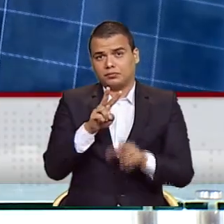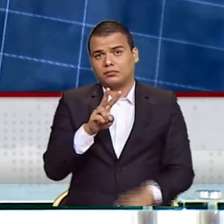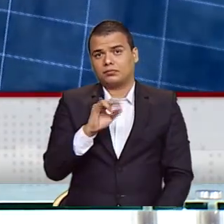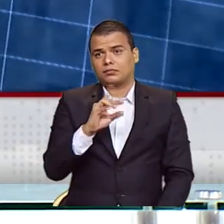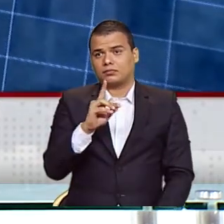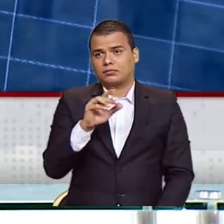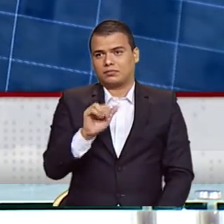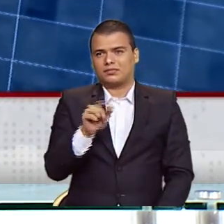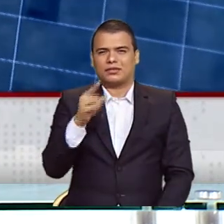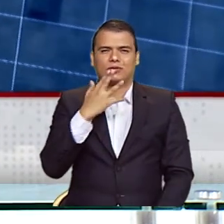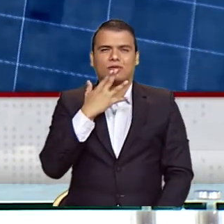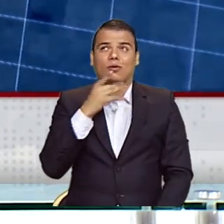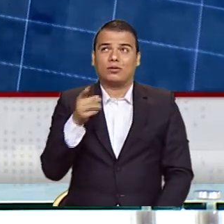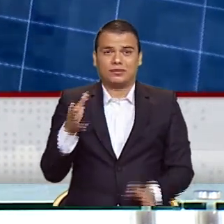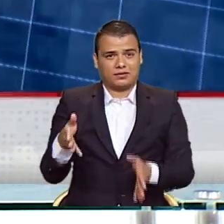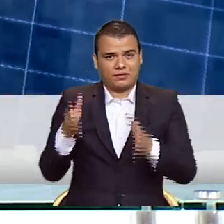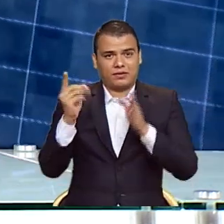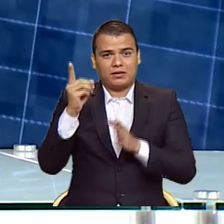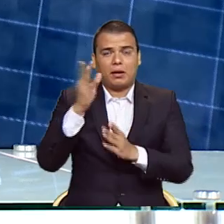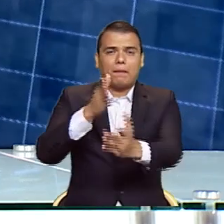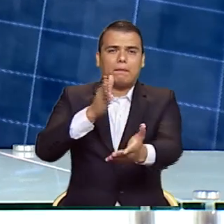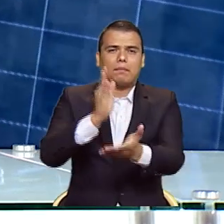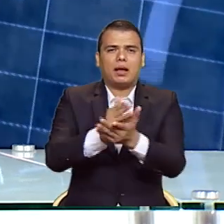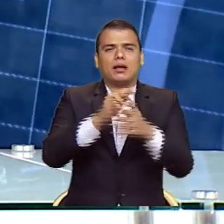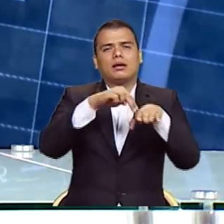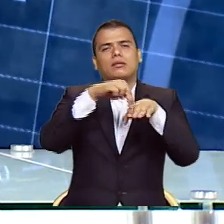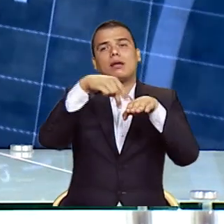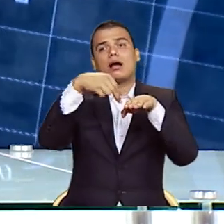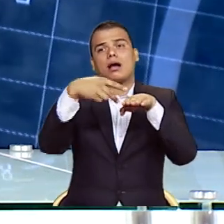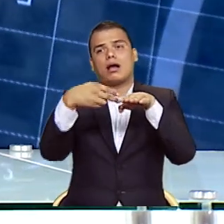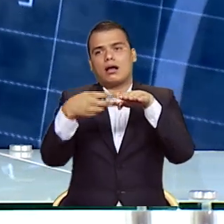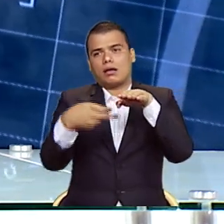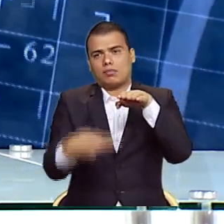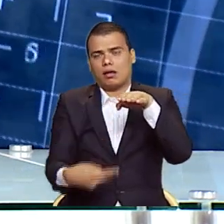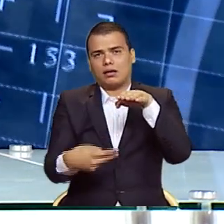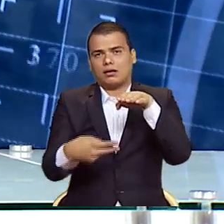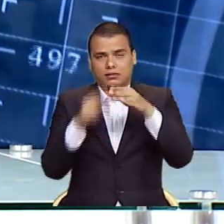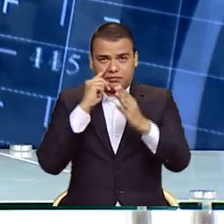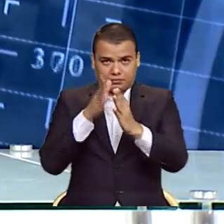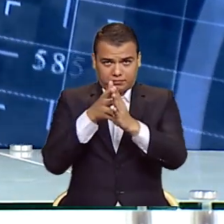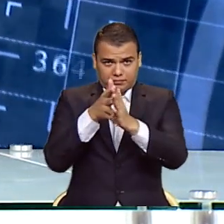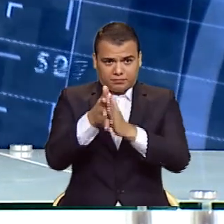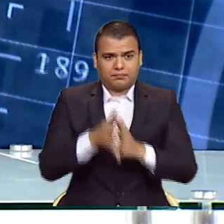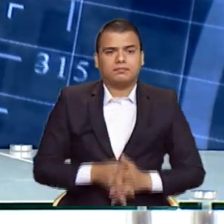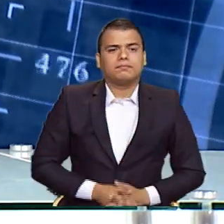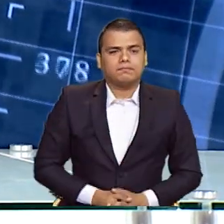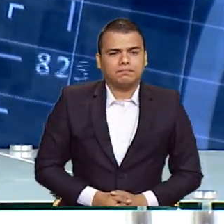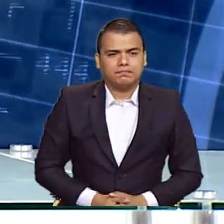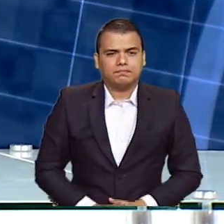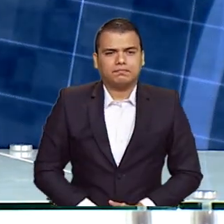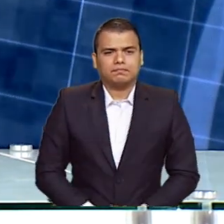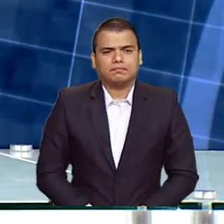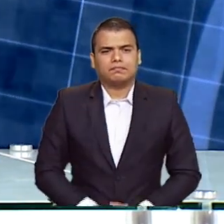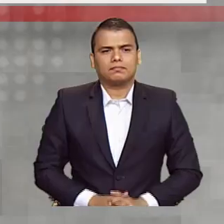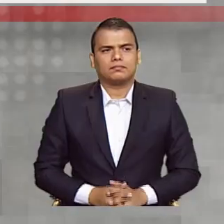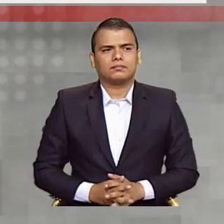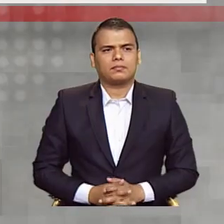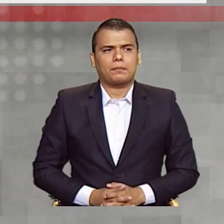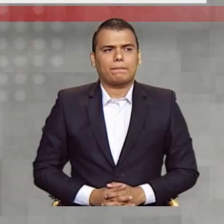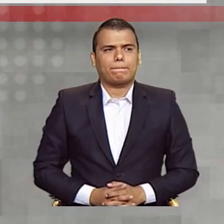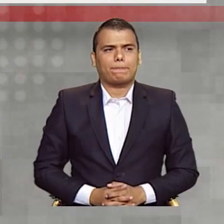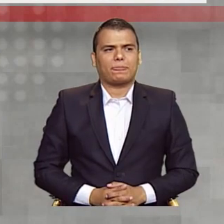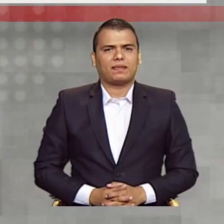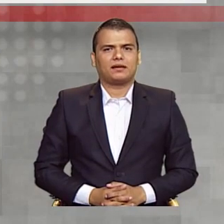edificio de colores en el sur de Cali. Nuestra periodista Marcela Tunjo tiene más información al respecto. Marcela, muy buenas noches, adelante.